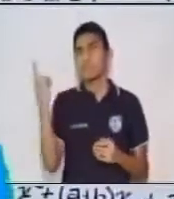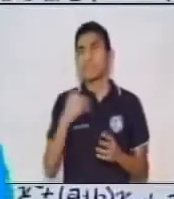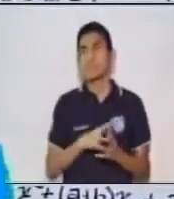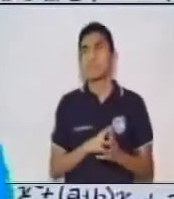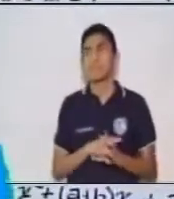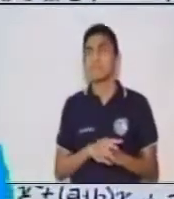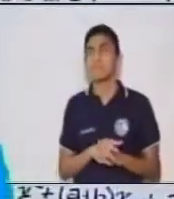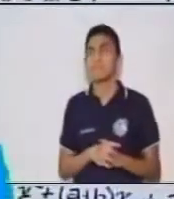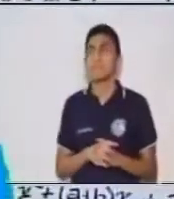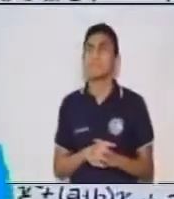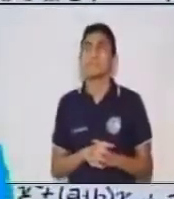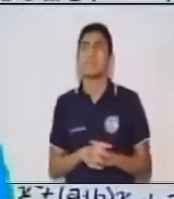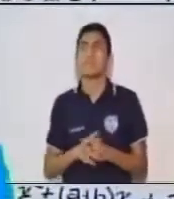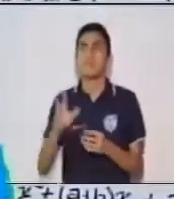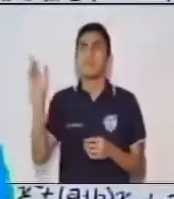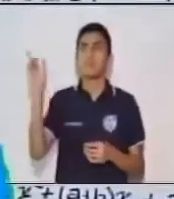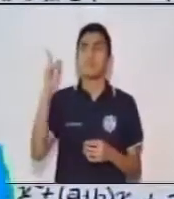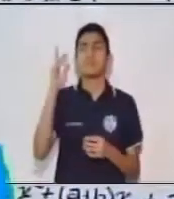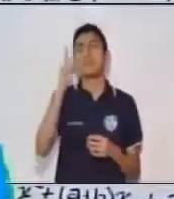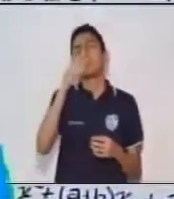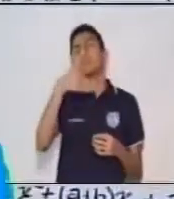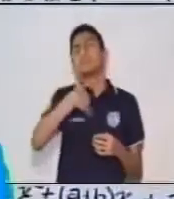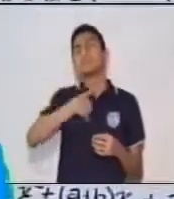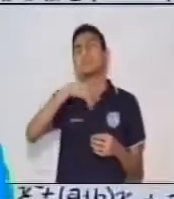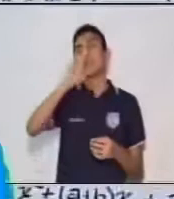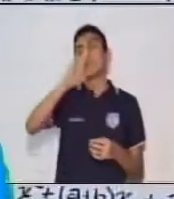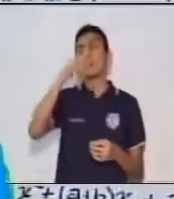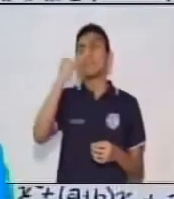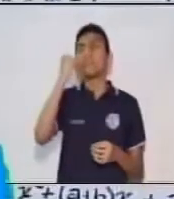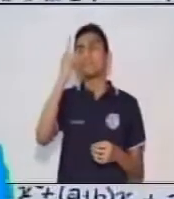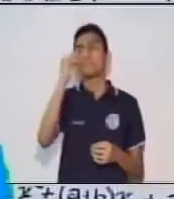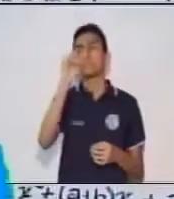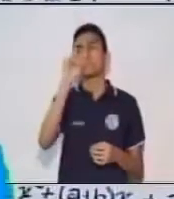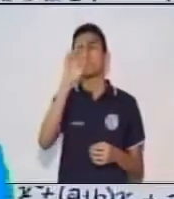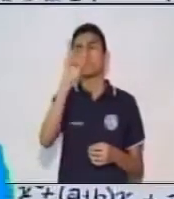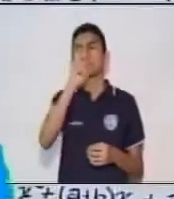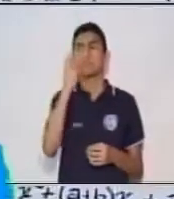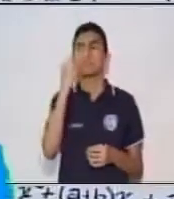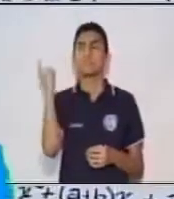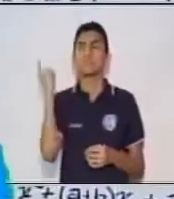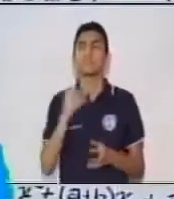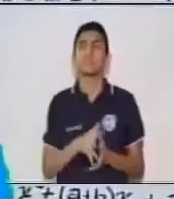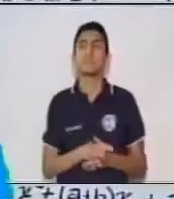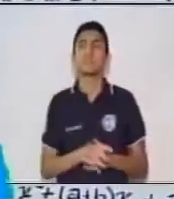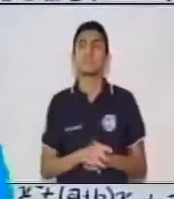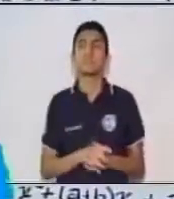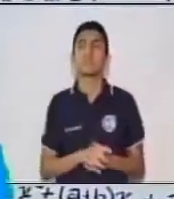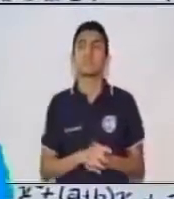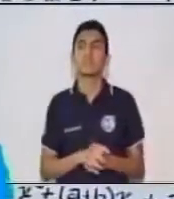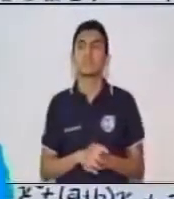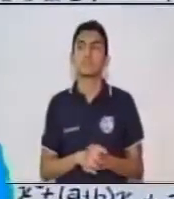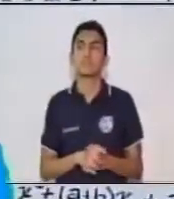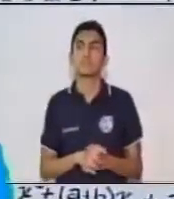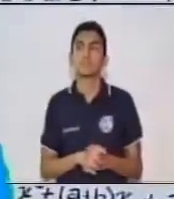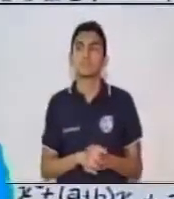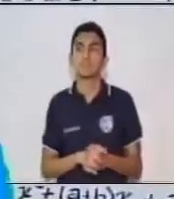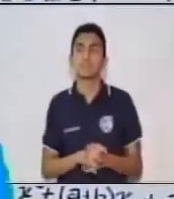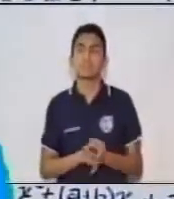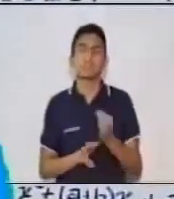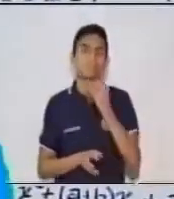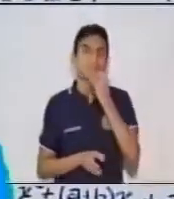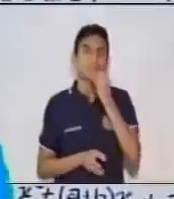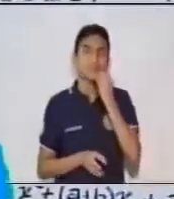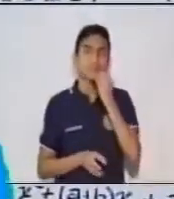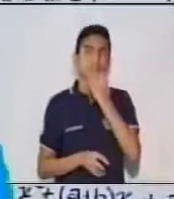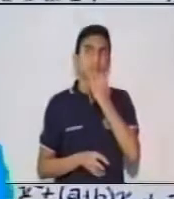Y las 6 unidades que tenemos las vamos a ir colocando para llenar nuestro